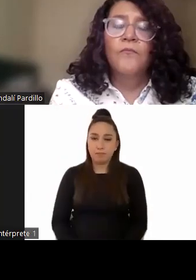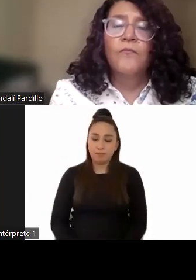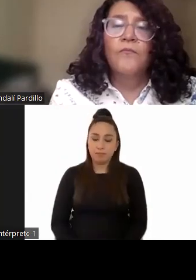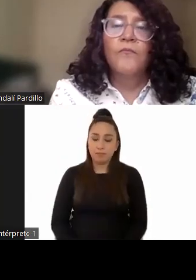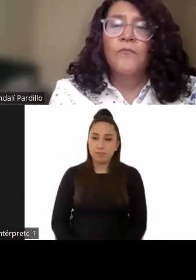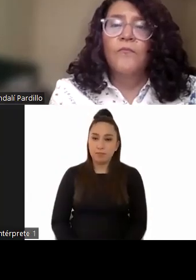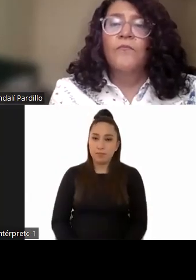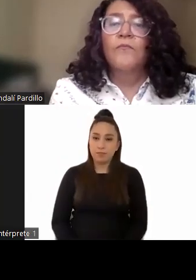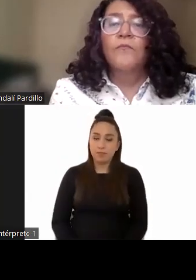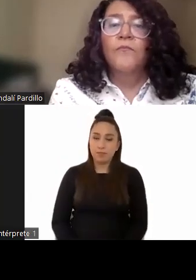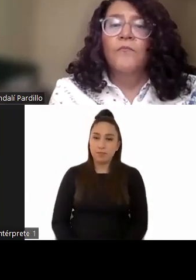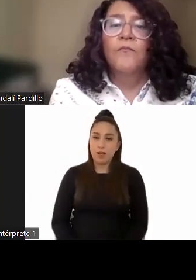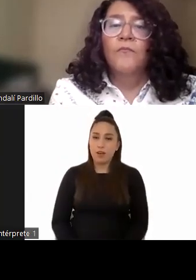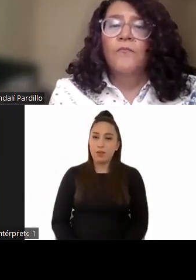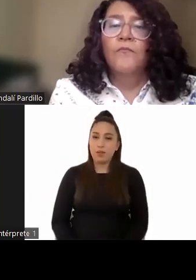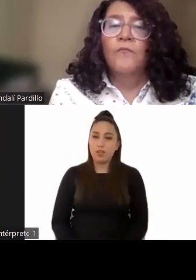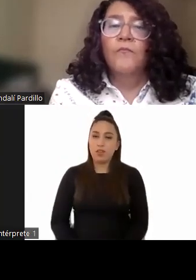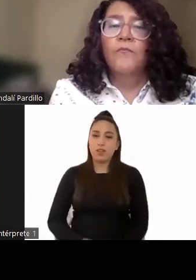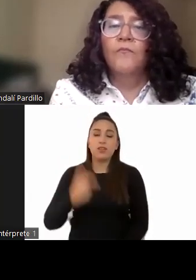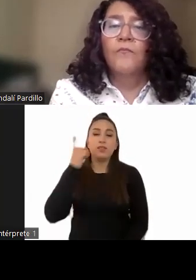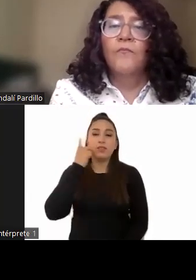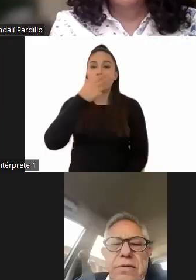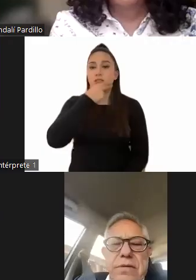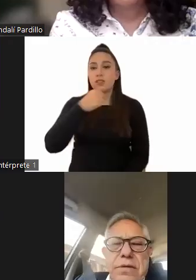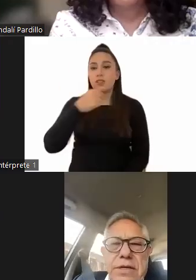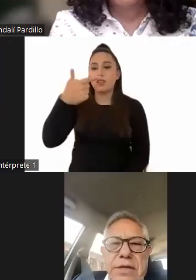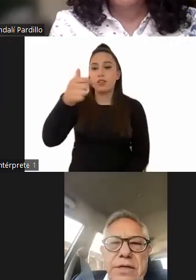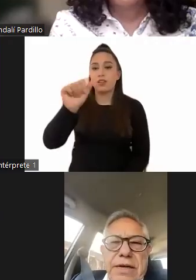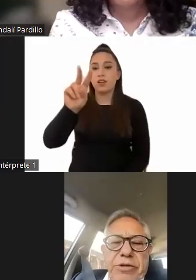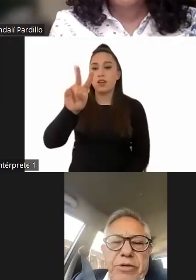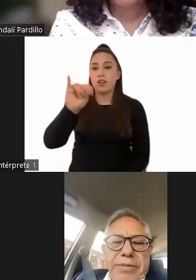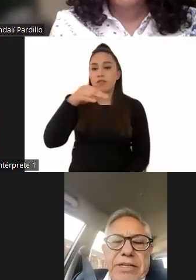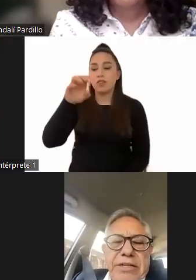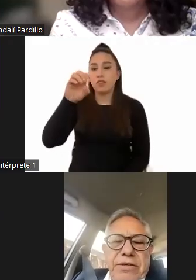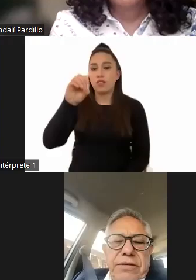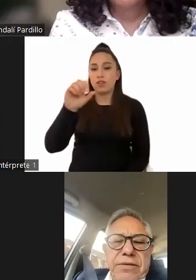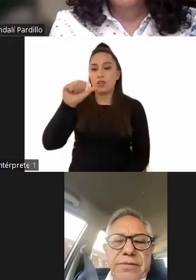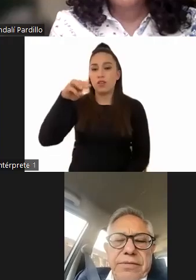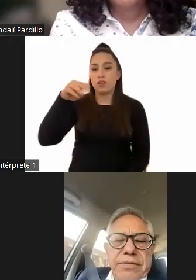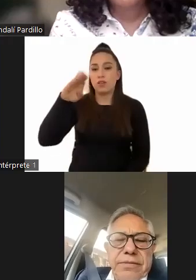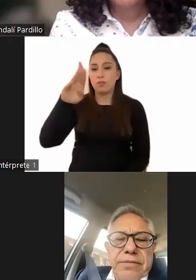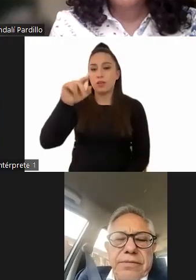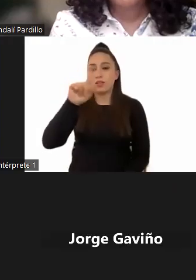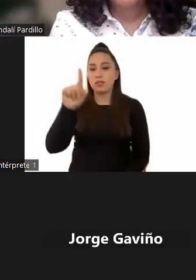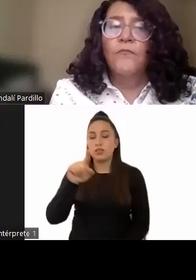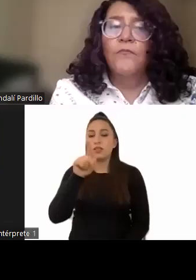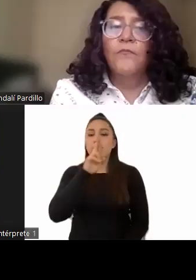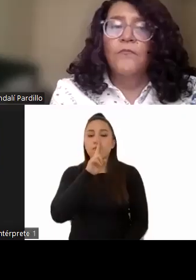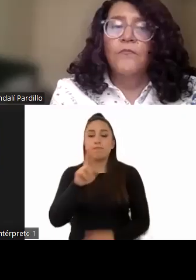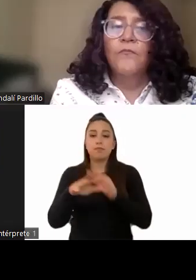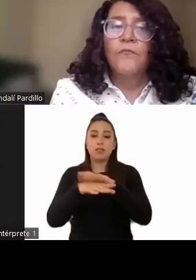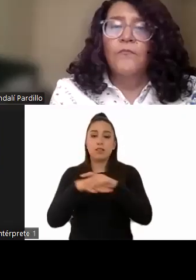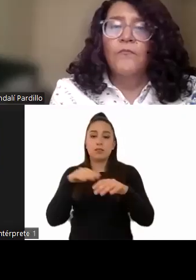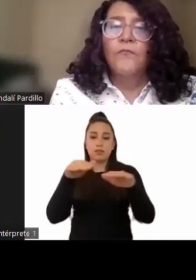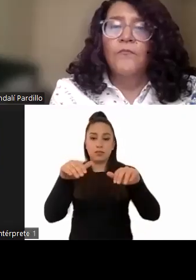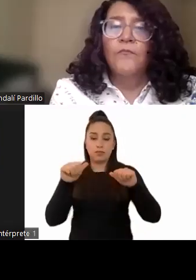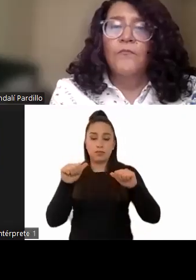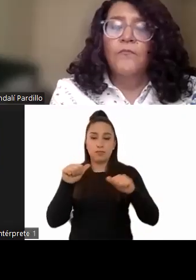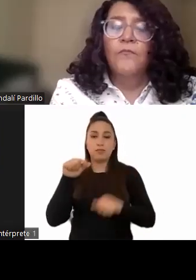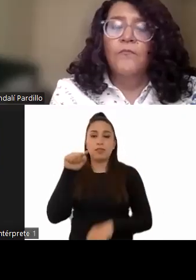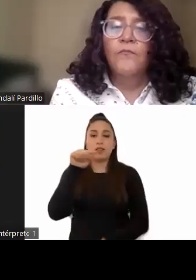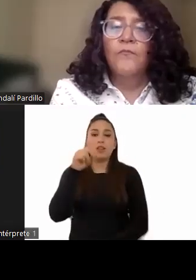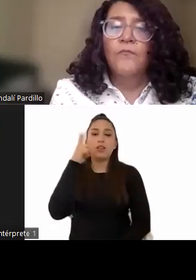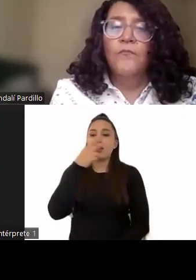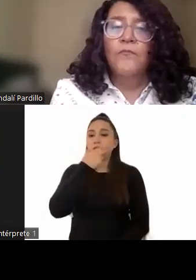dictamen. Diputado Jorge Gaviño Ambriz. Gaviño, una abstención. Diputado Héctor